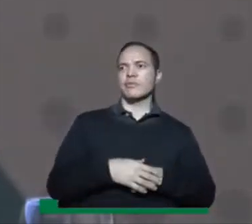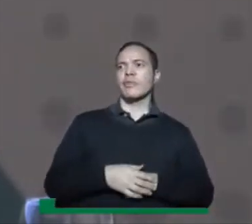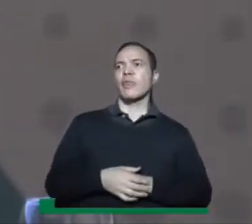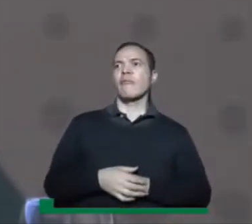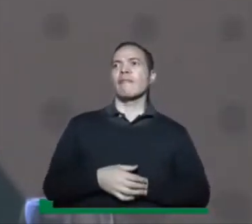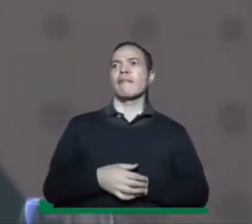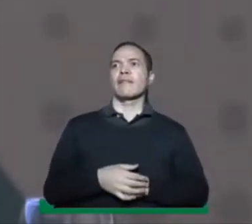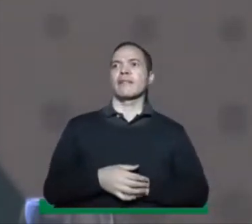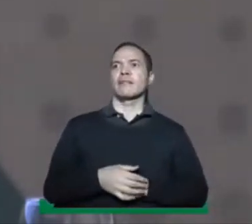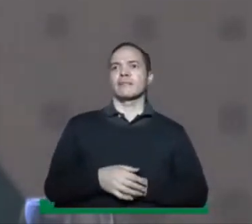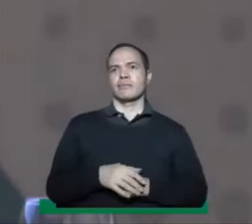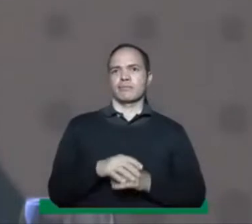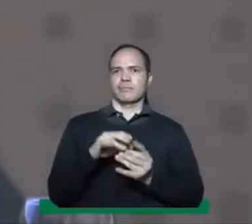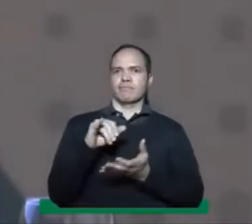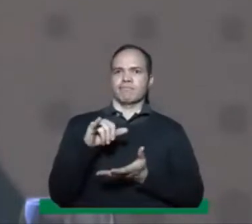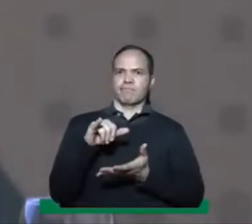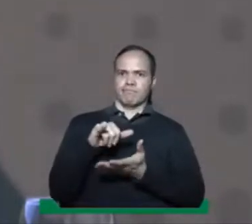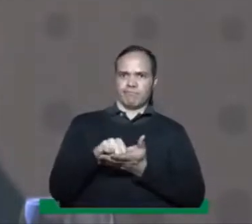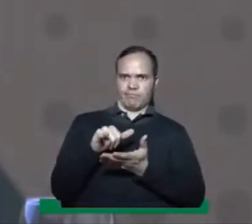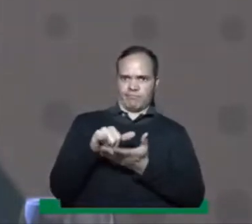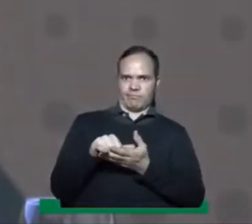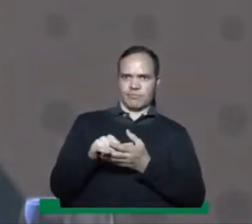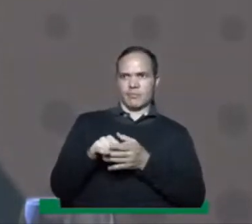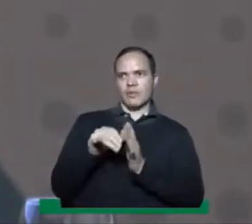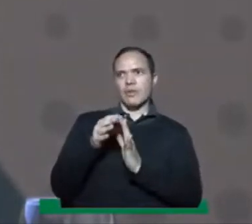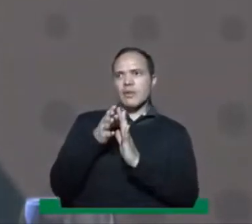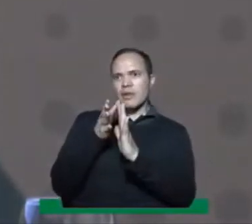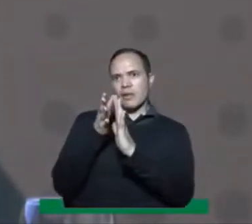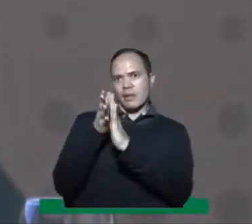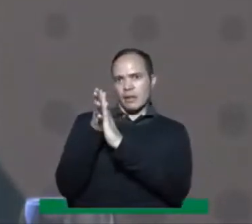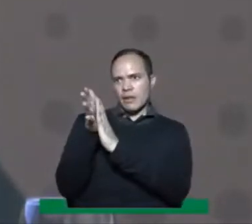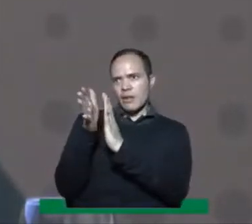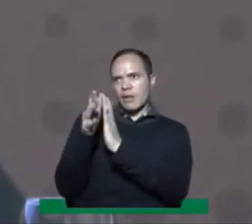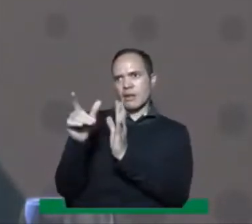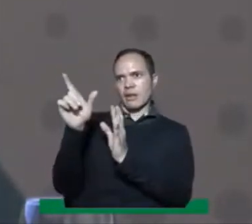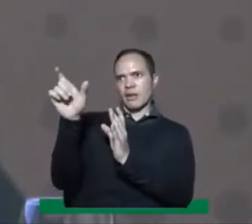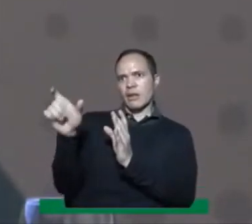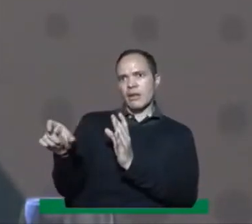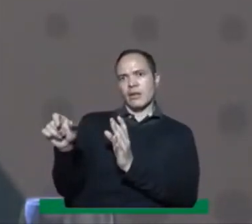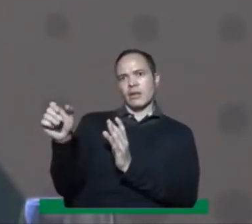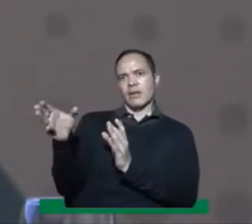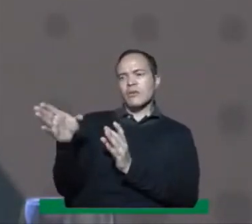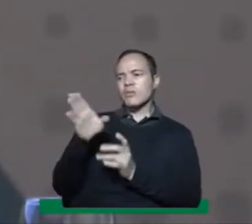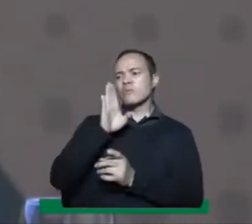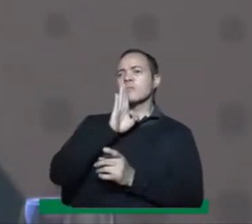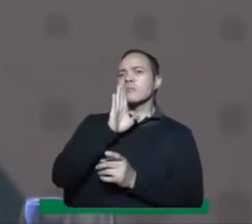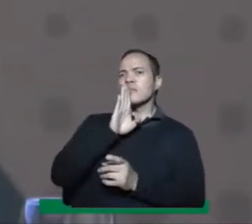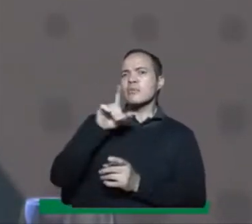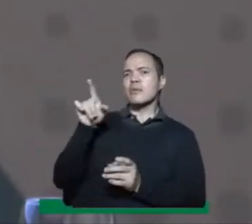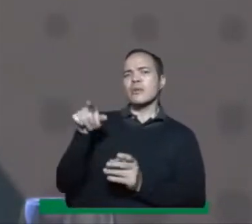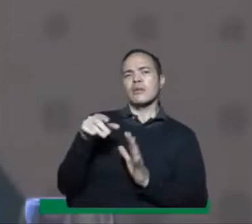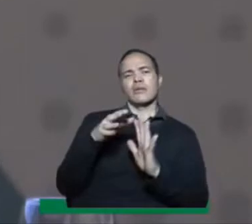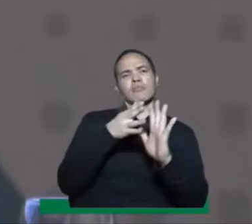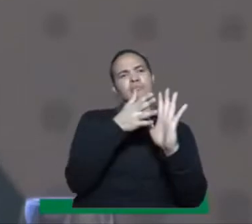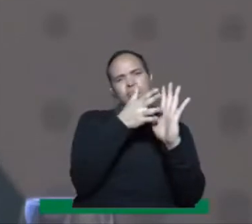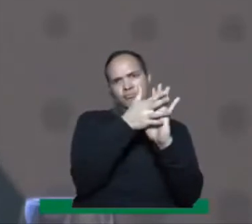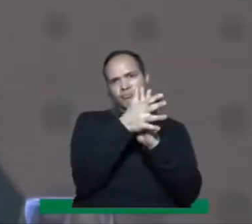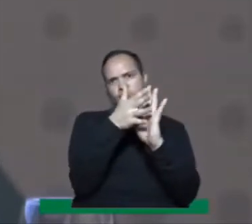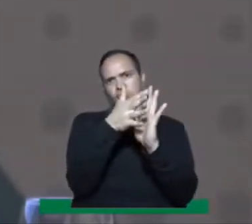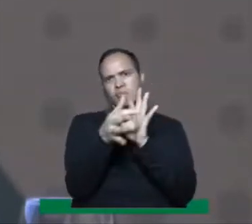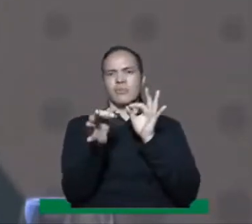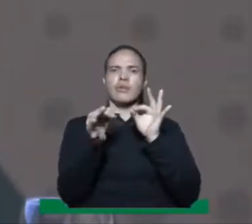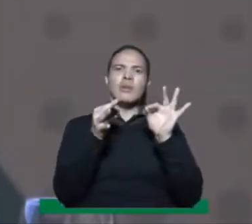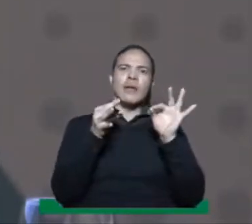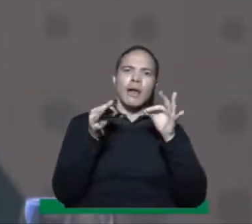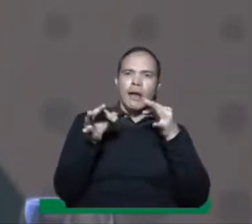darte a ti la palabra luz para que nos cuentes quién eres tú y cómo empezaste a